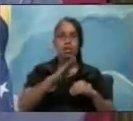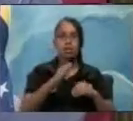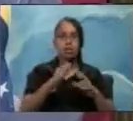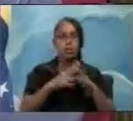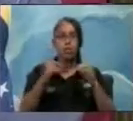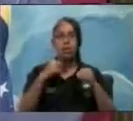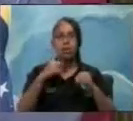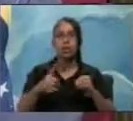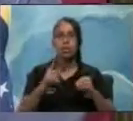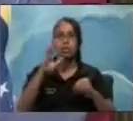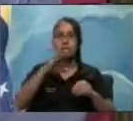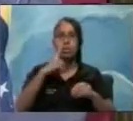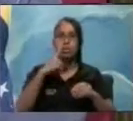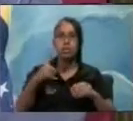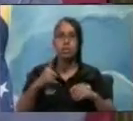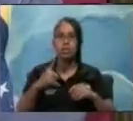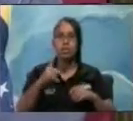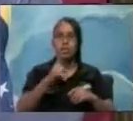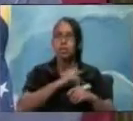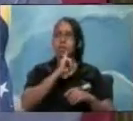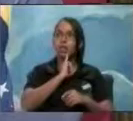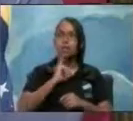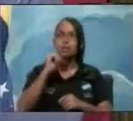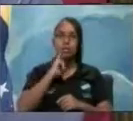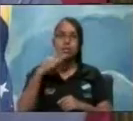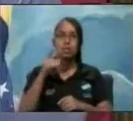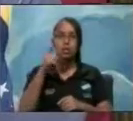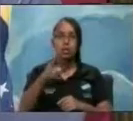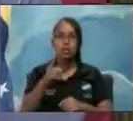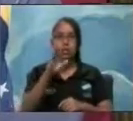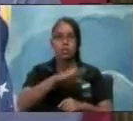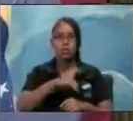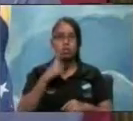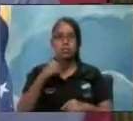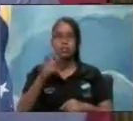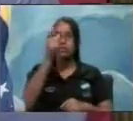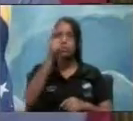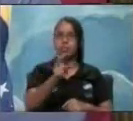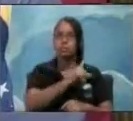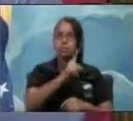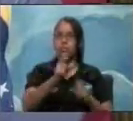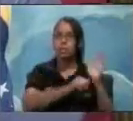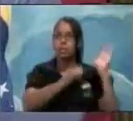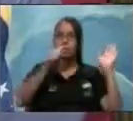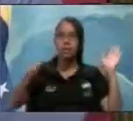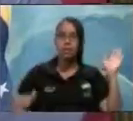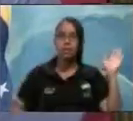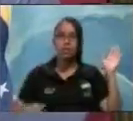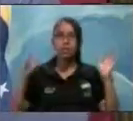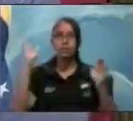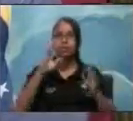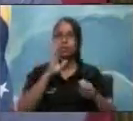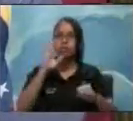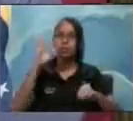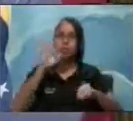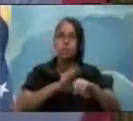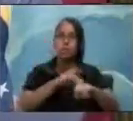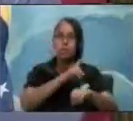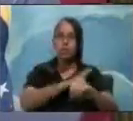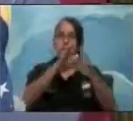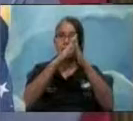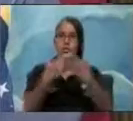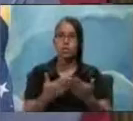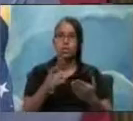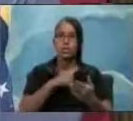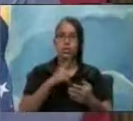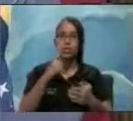diciéndole a los israelitas que ellos pues habían crucificado al Señor, pero era cumplimiento de la palabra. La Biblia